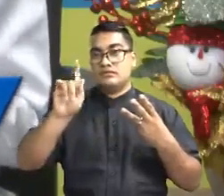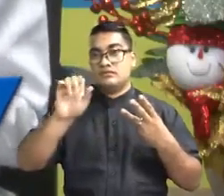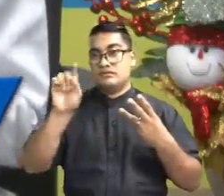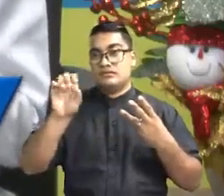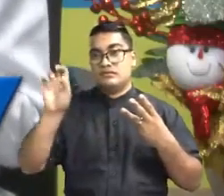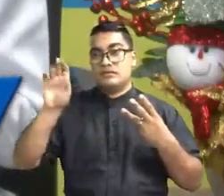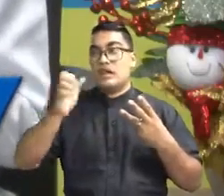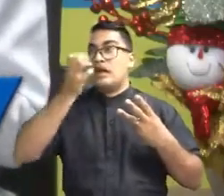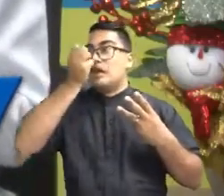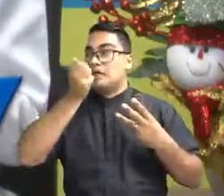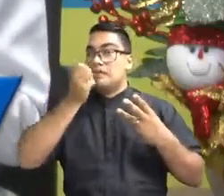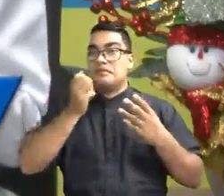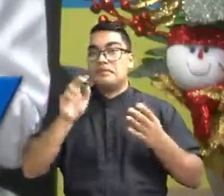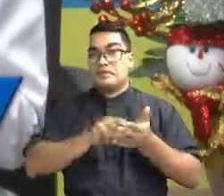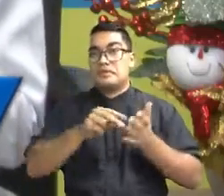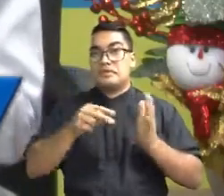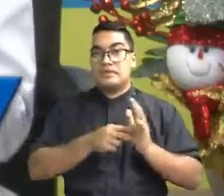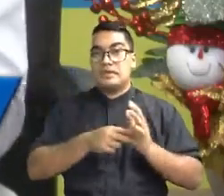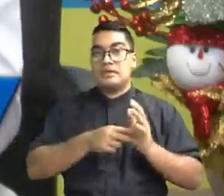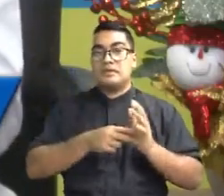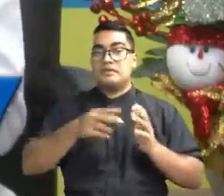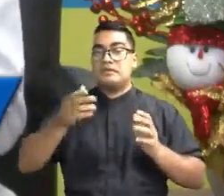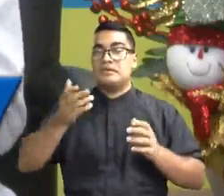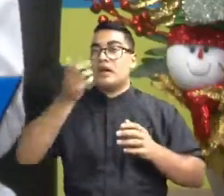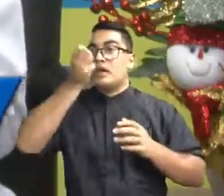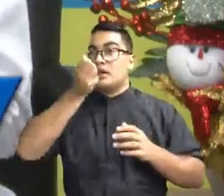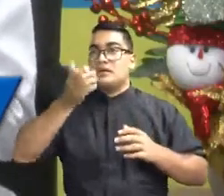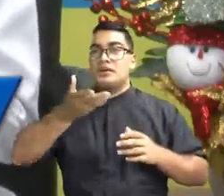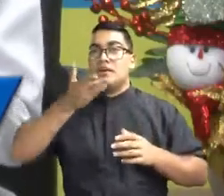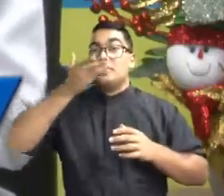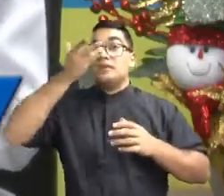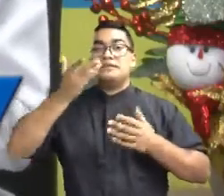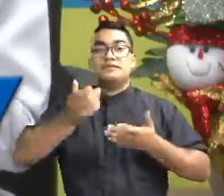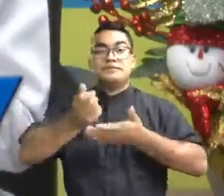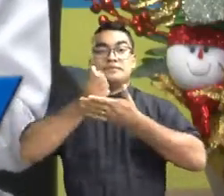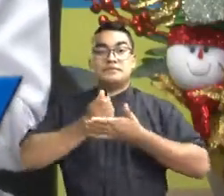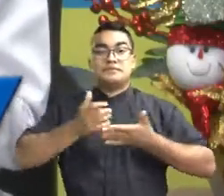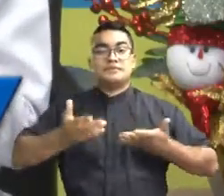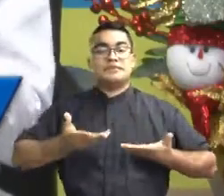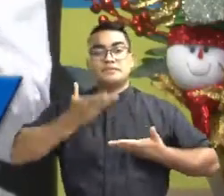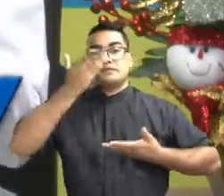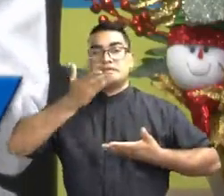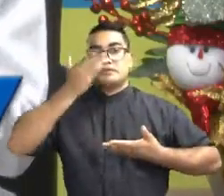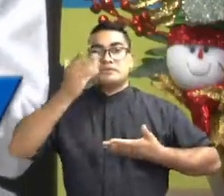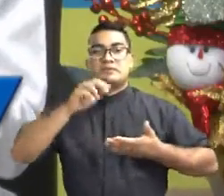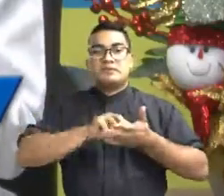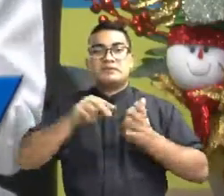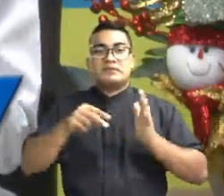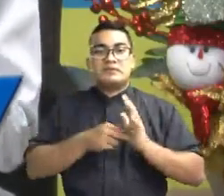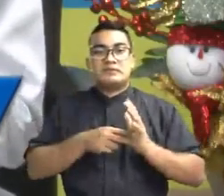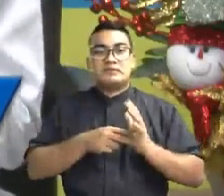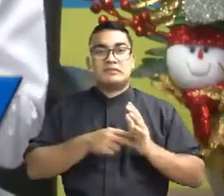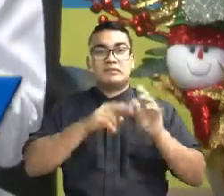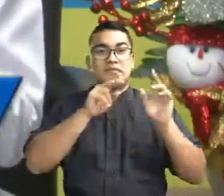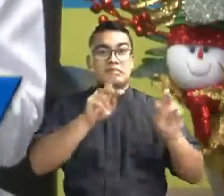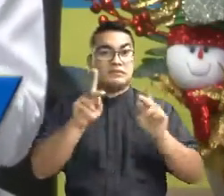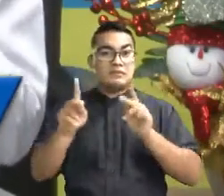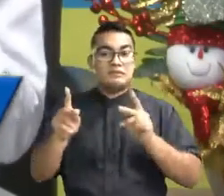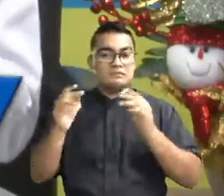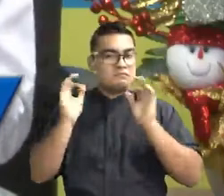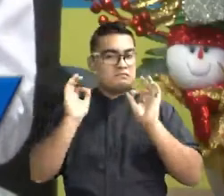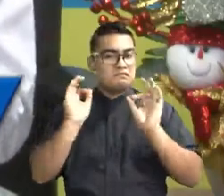es un corticoide inhalado. Es diferente el manejo ambulatorio en un paciente estable